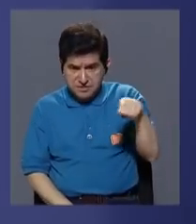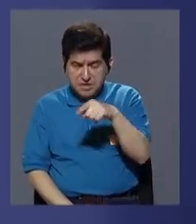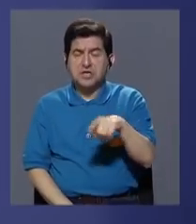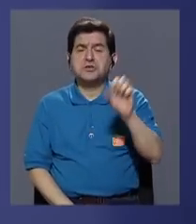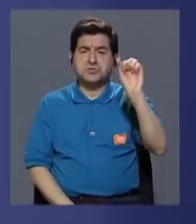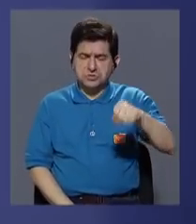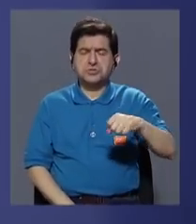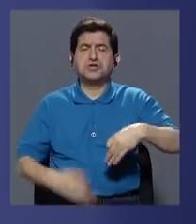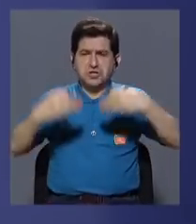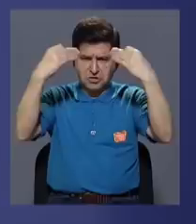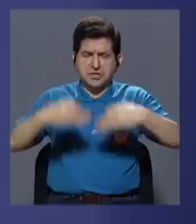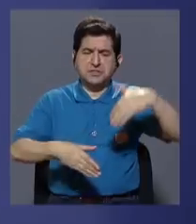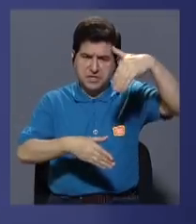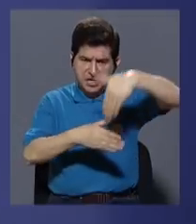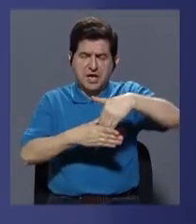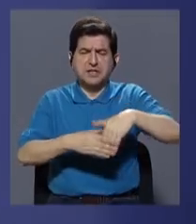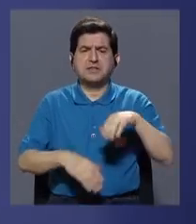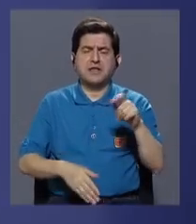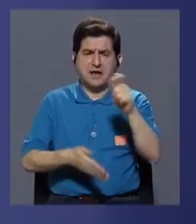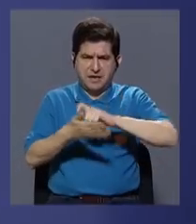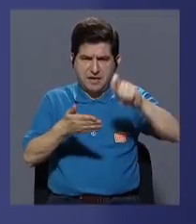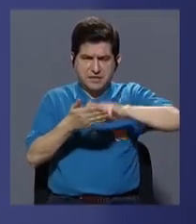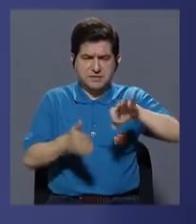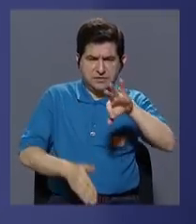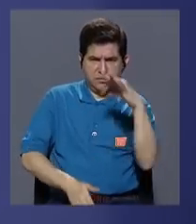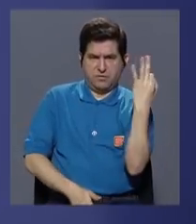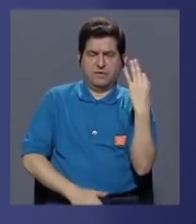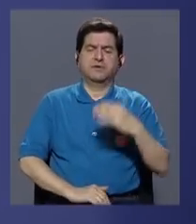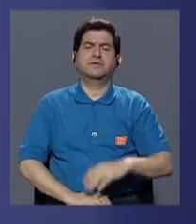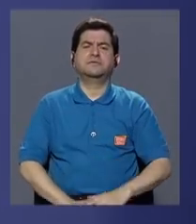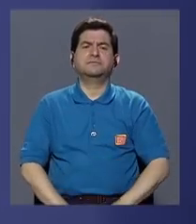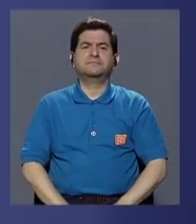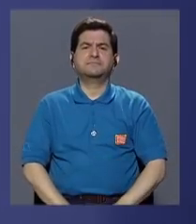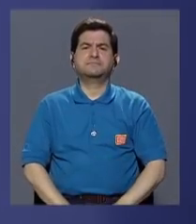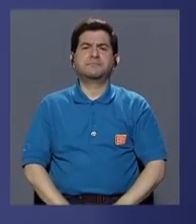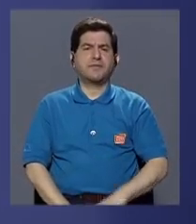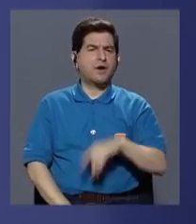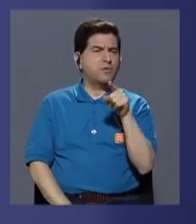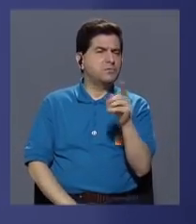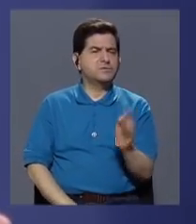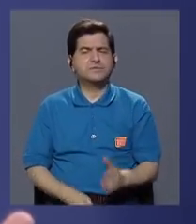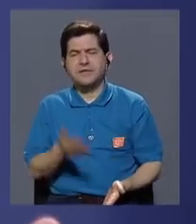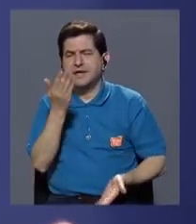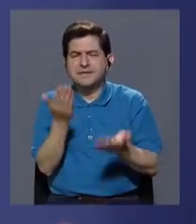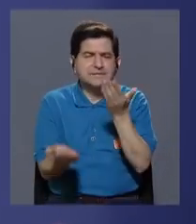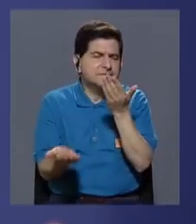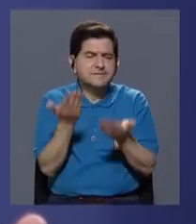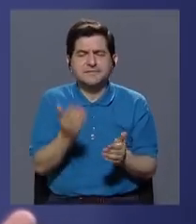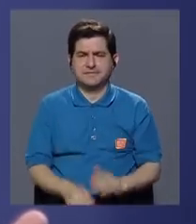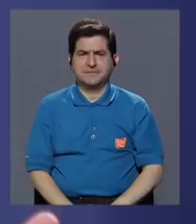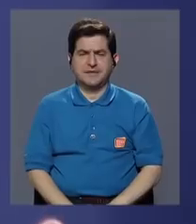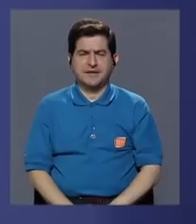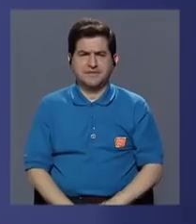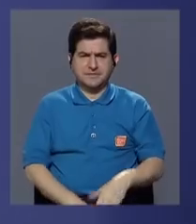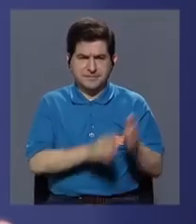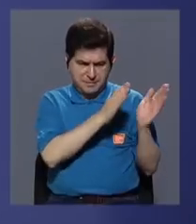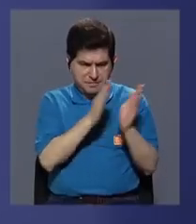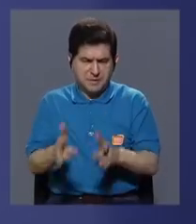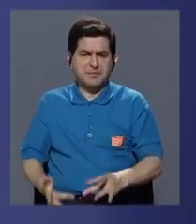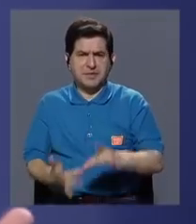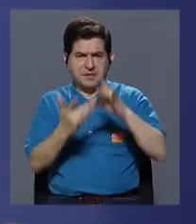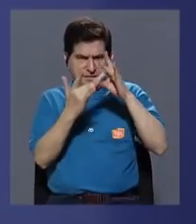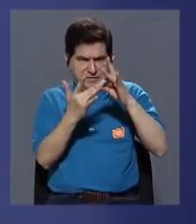han decidido incursionar en este género tuviste alguna alguna formación